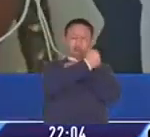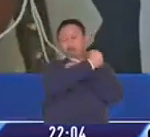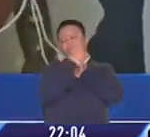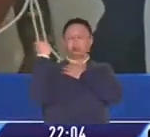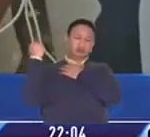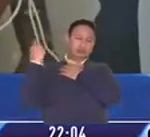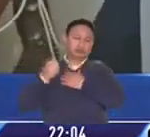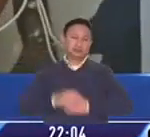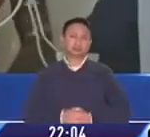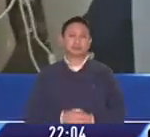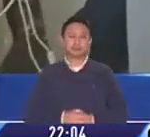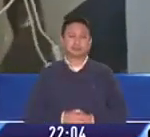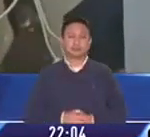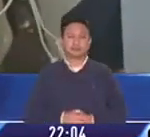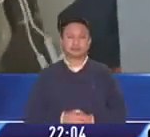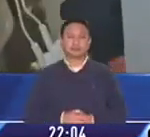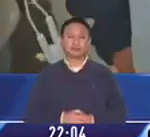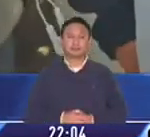cara y todo.